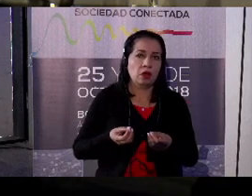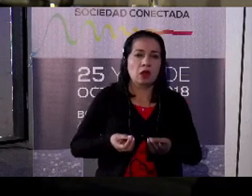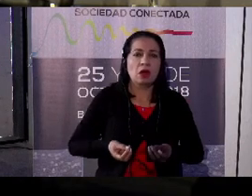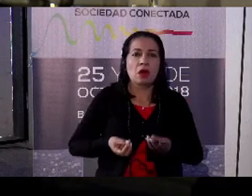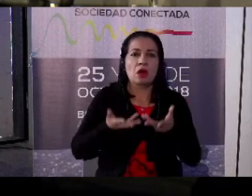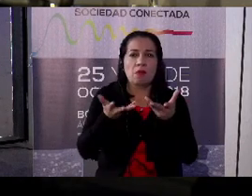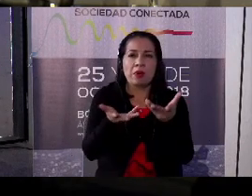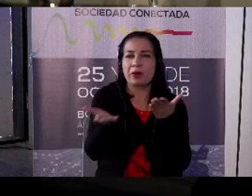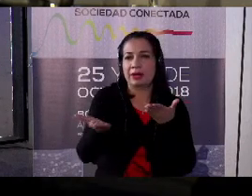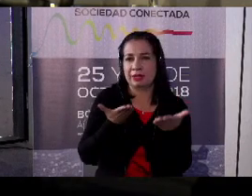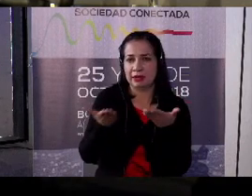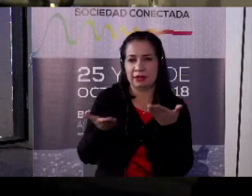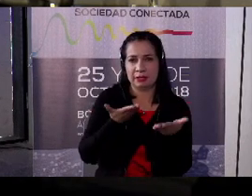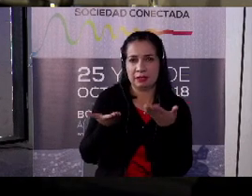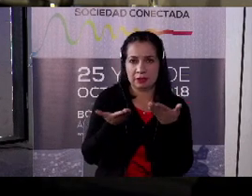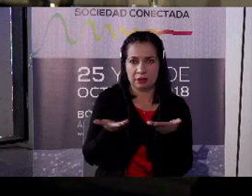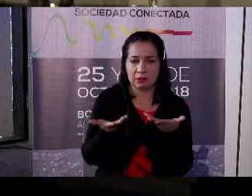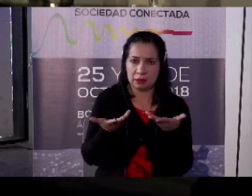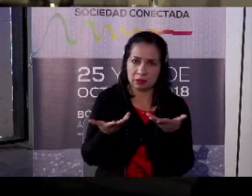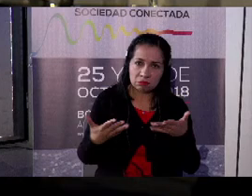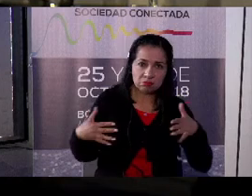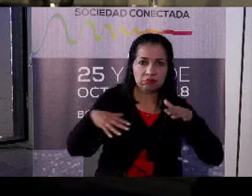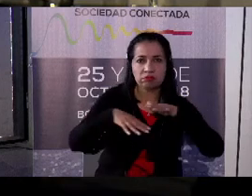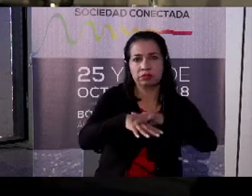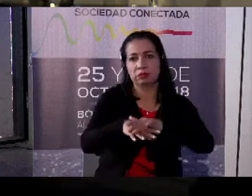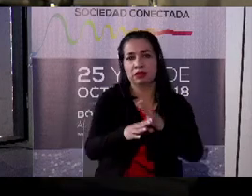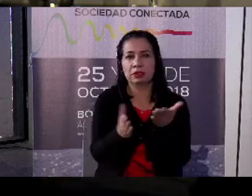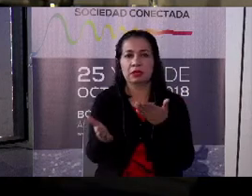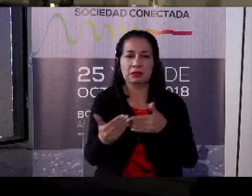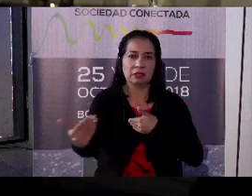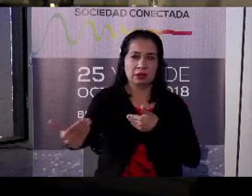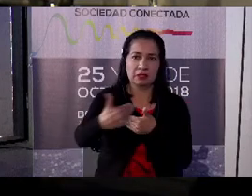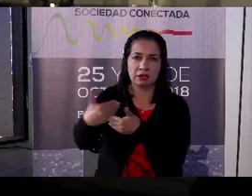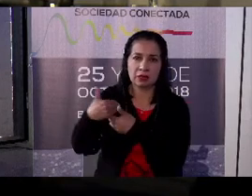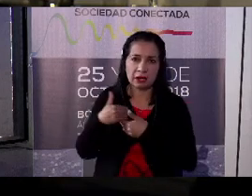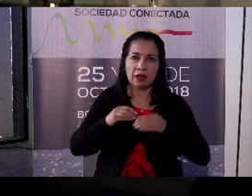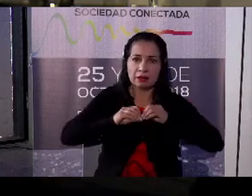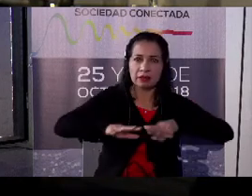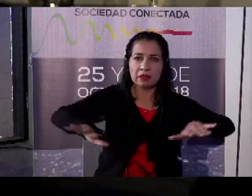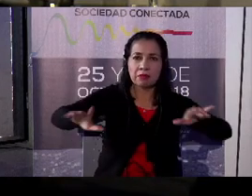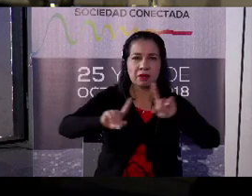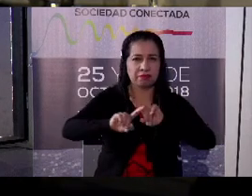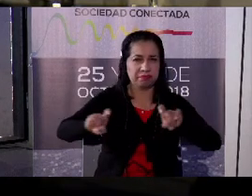comprensivo brinda integración servicio al cliente despliegue etctera